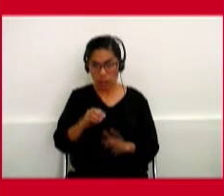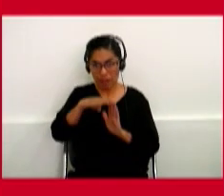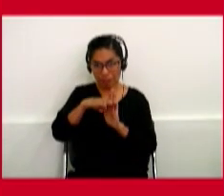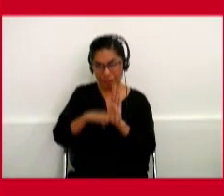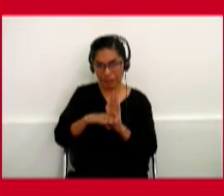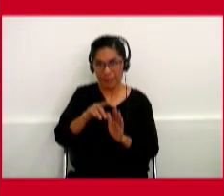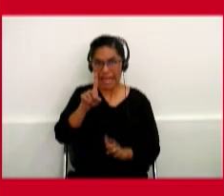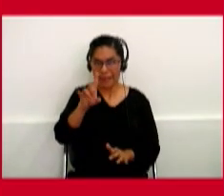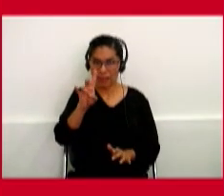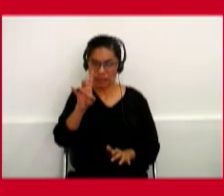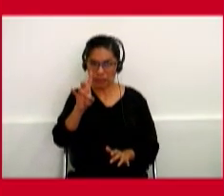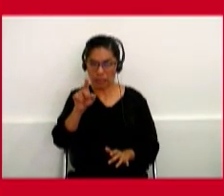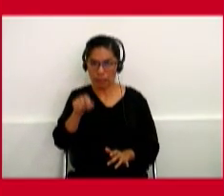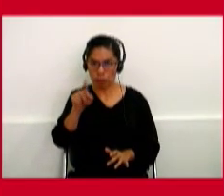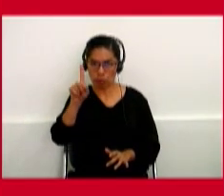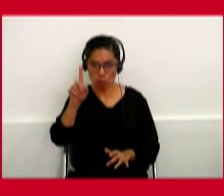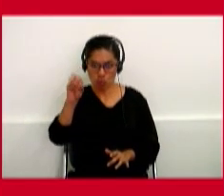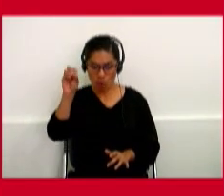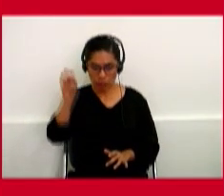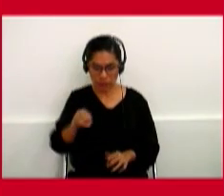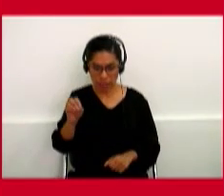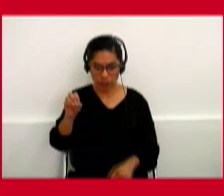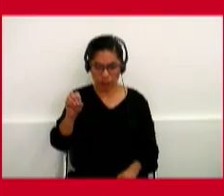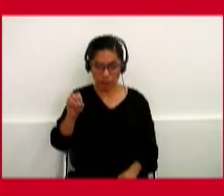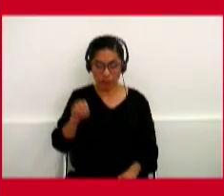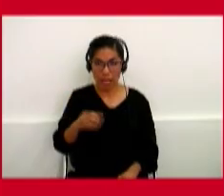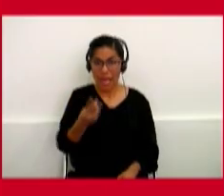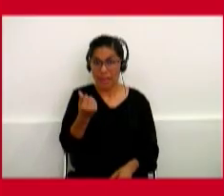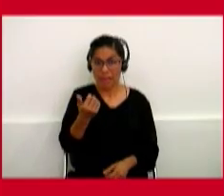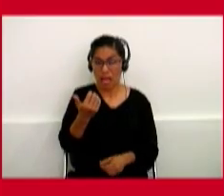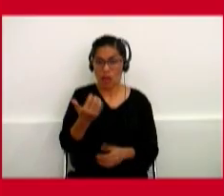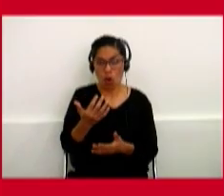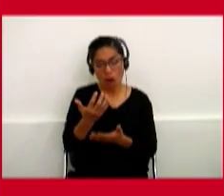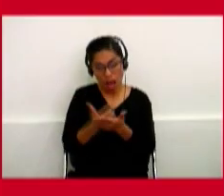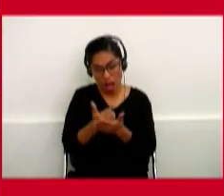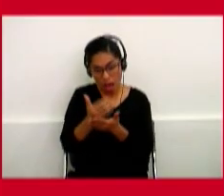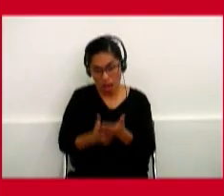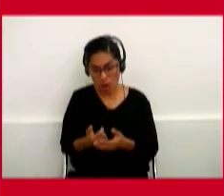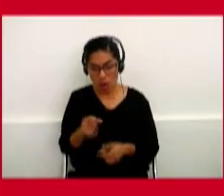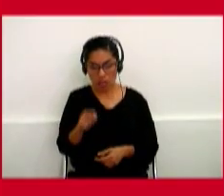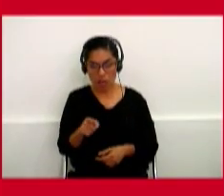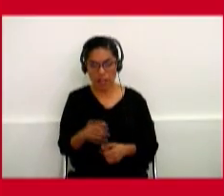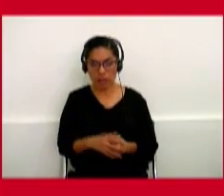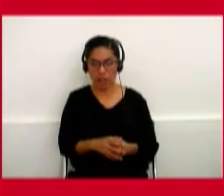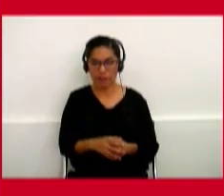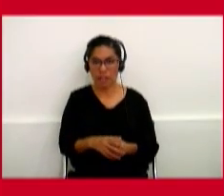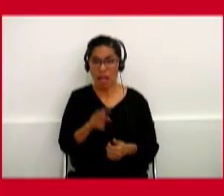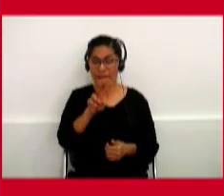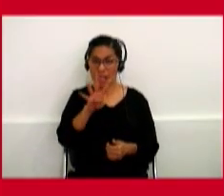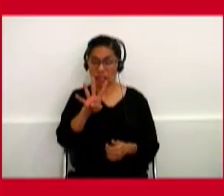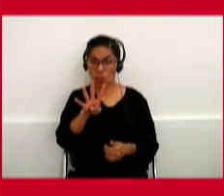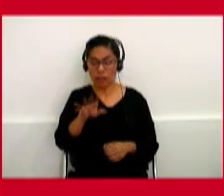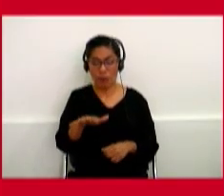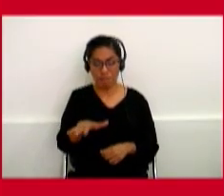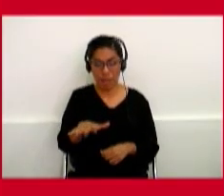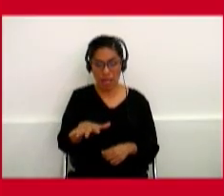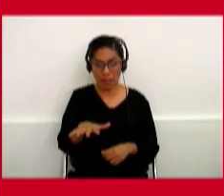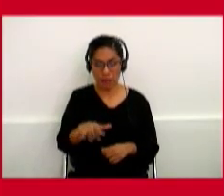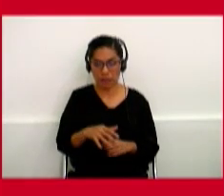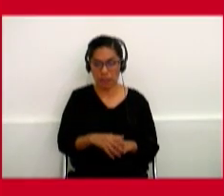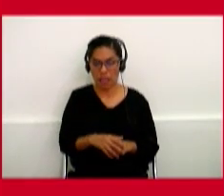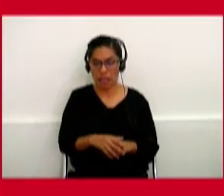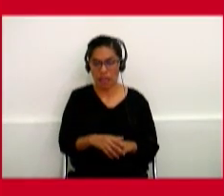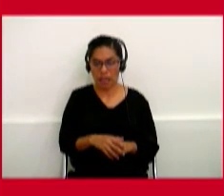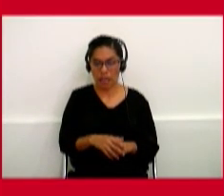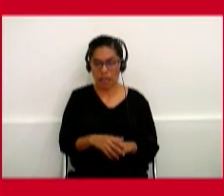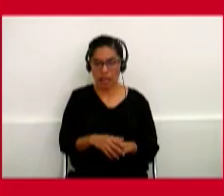del 43%. El ahorro proyectado de 24 pies versus 28 pies es